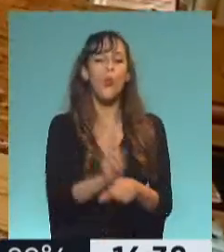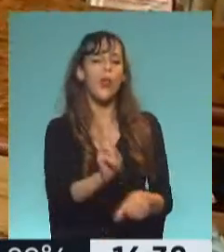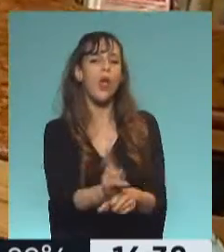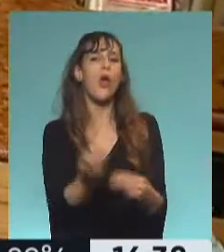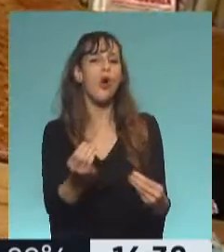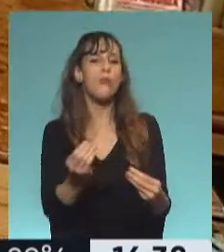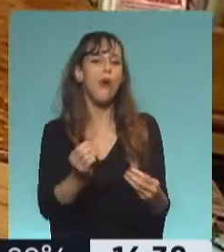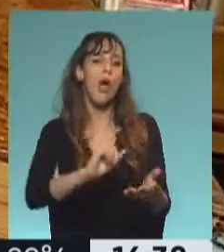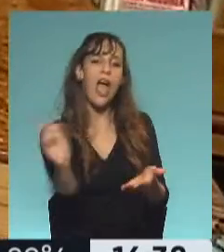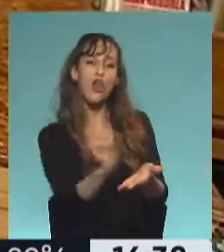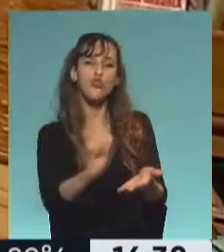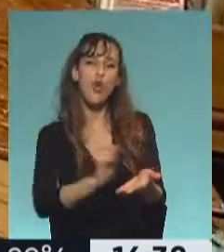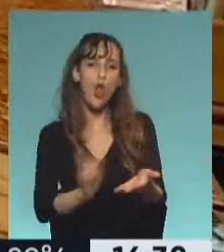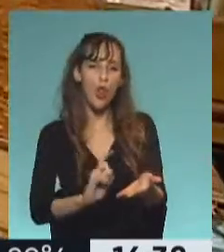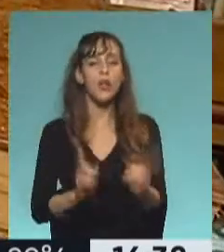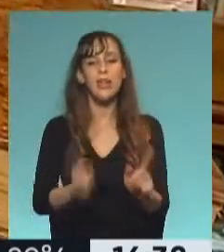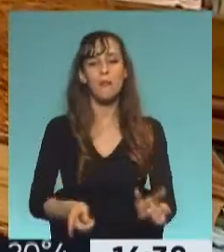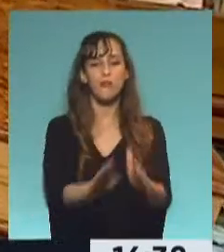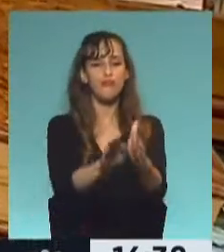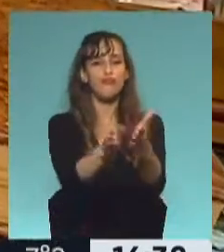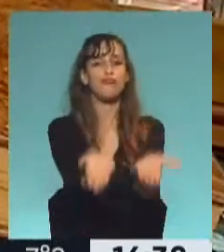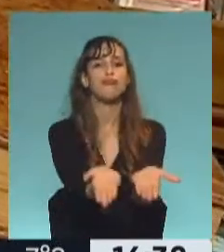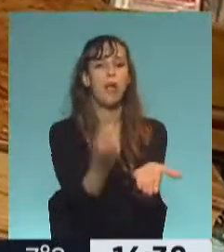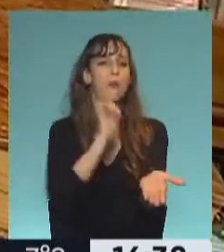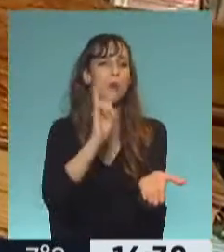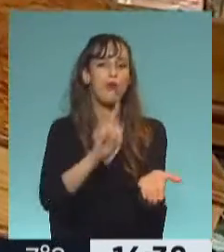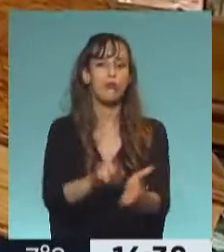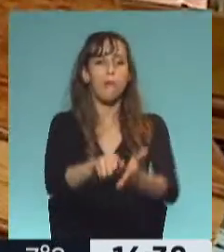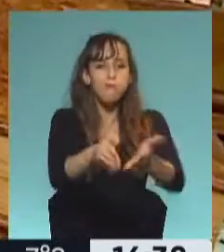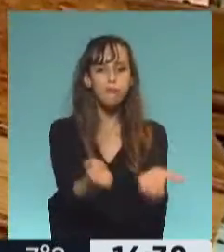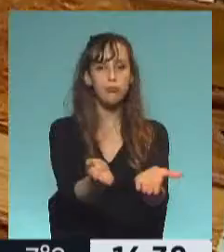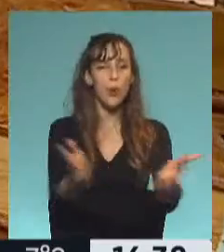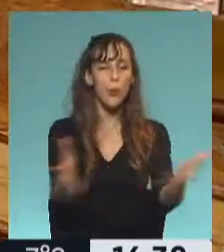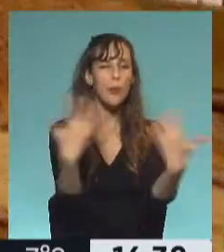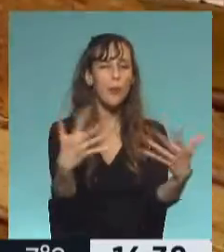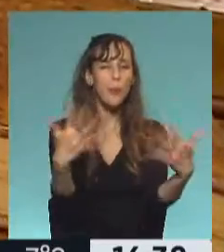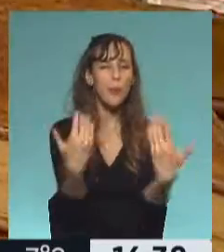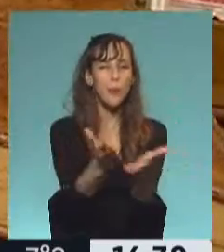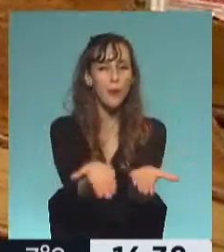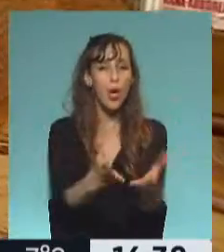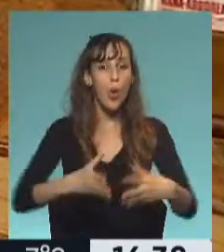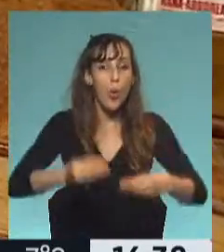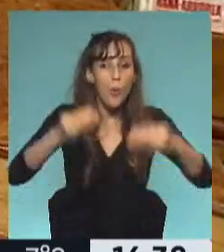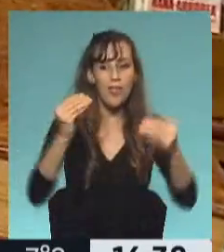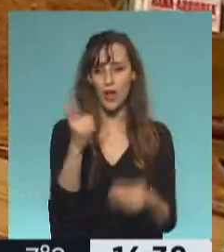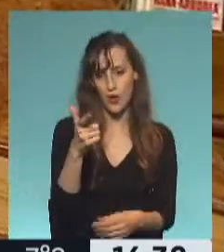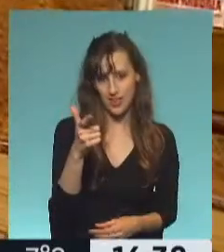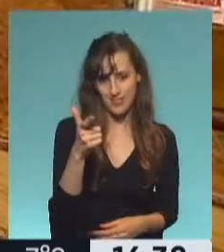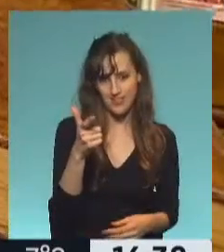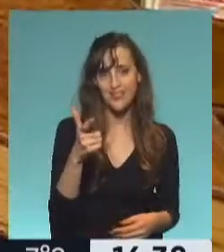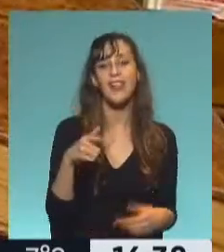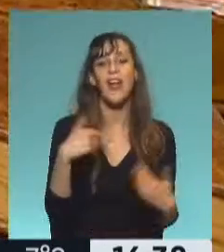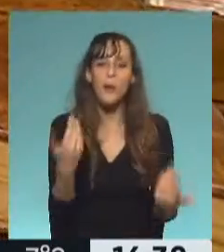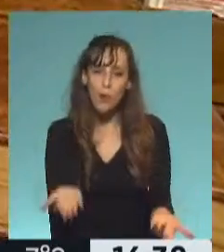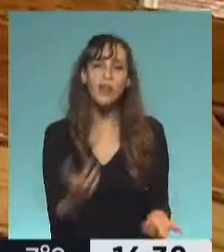bueno, y sí, ventilados, sí, los libros. Intentamos de que no haya humedad. Pero bueno, más o menos, cada